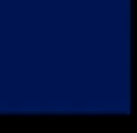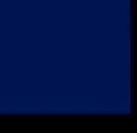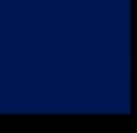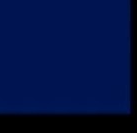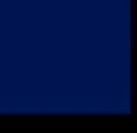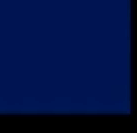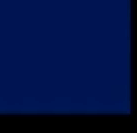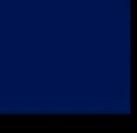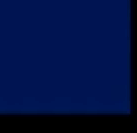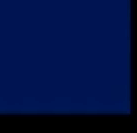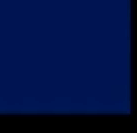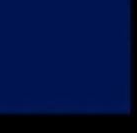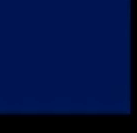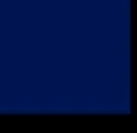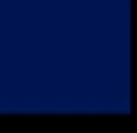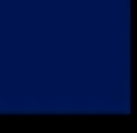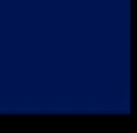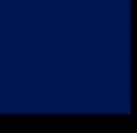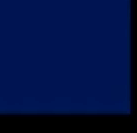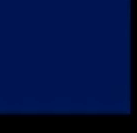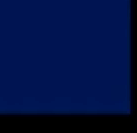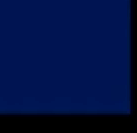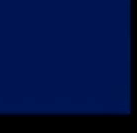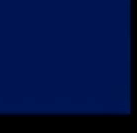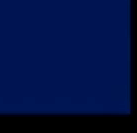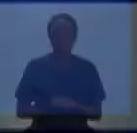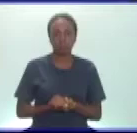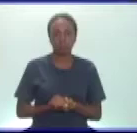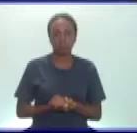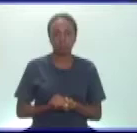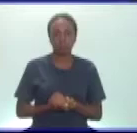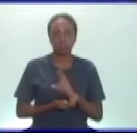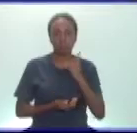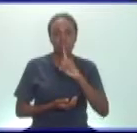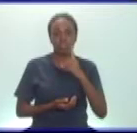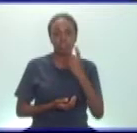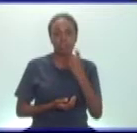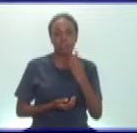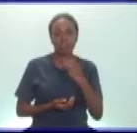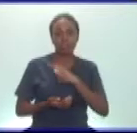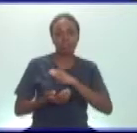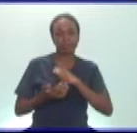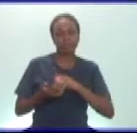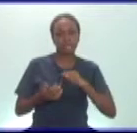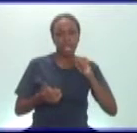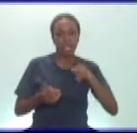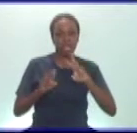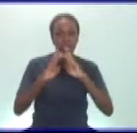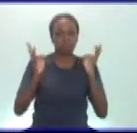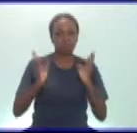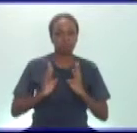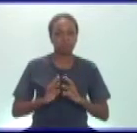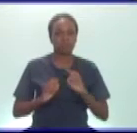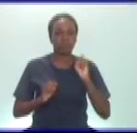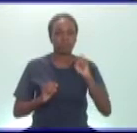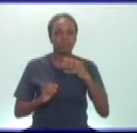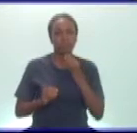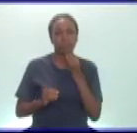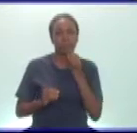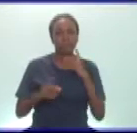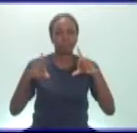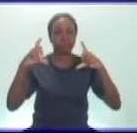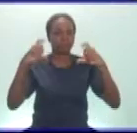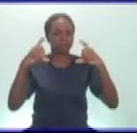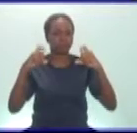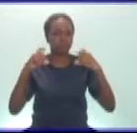correspondiente. No es necesario que usted copie. Esta clase está en el portal Cubeduca. Ya usted puede fotografiar, como muchos